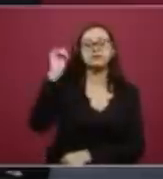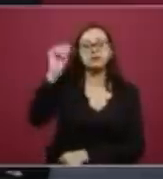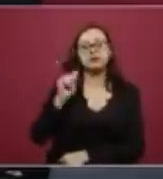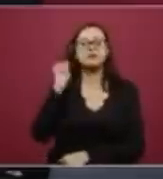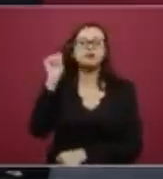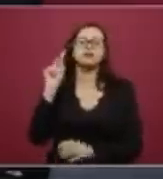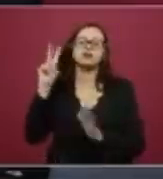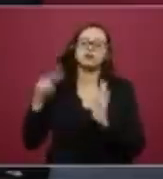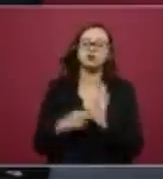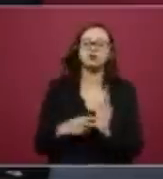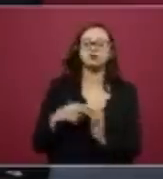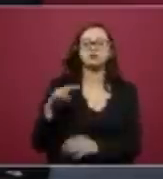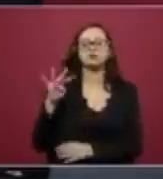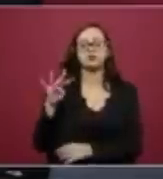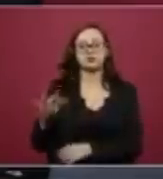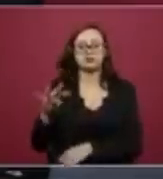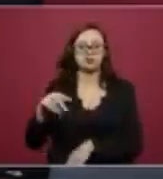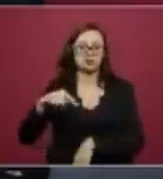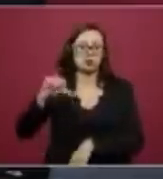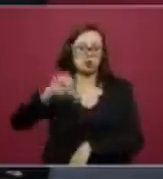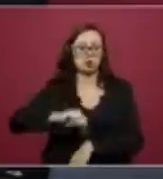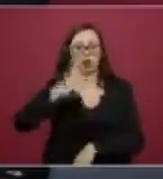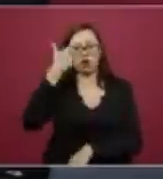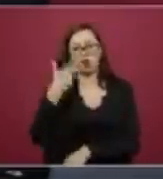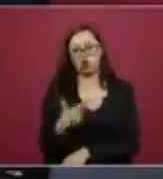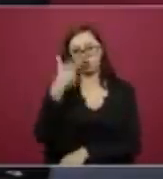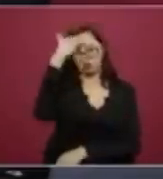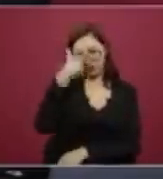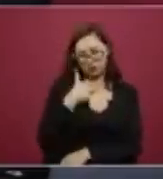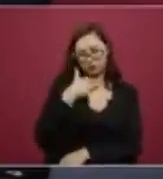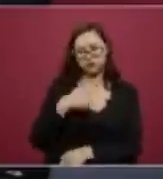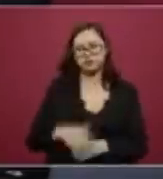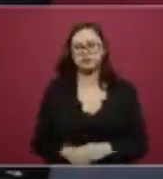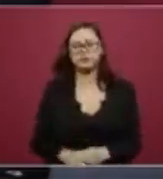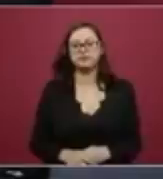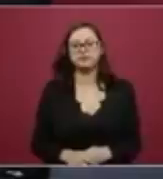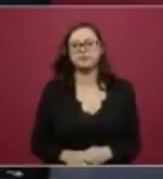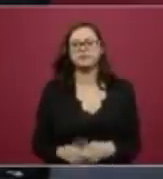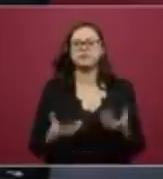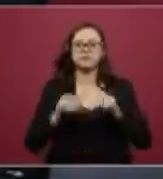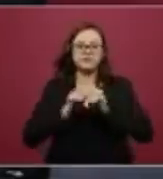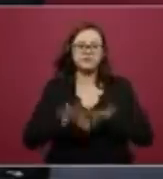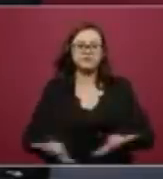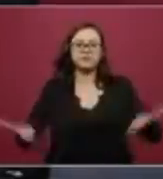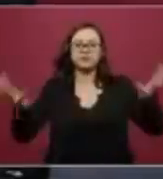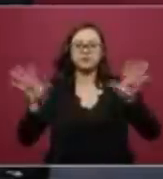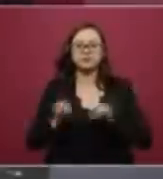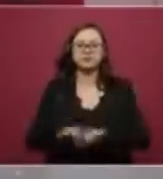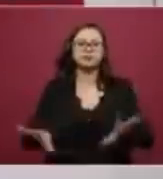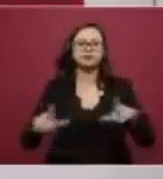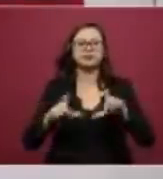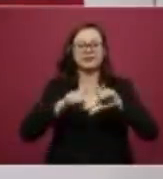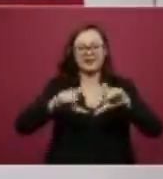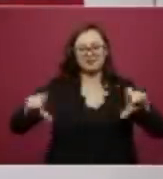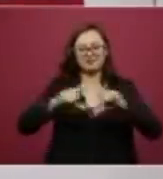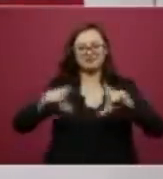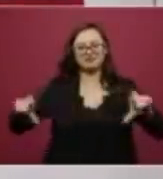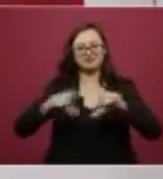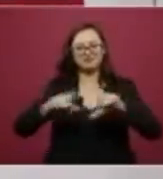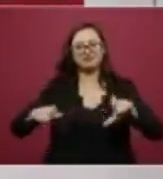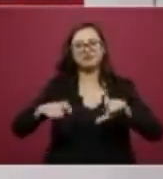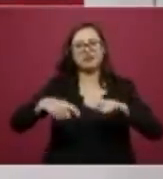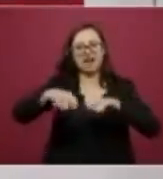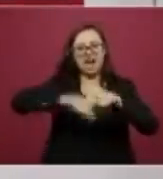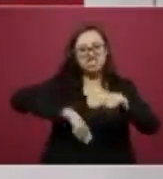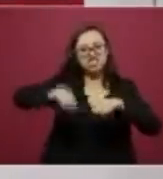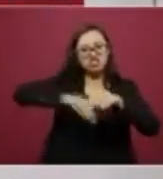de 2019 a las 20 horas. La emisión es de 2,400,000 cachitos con la imagen del